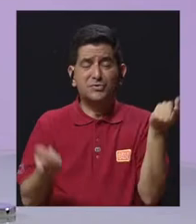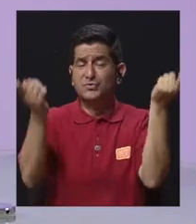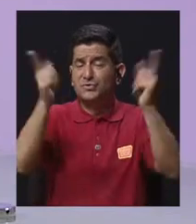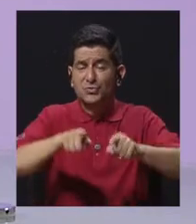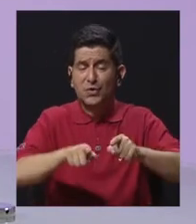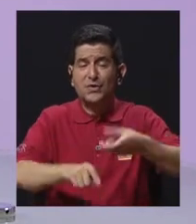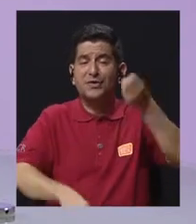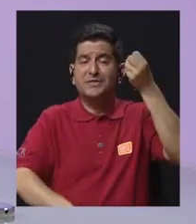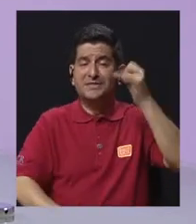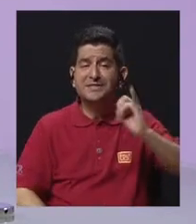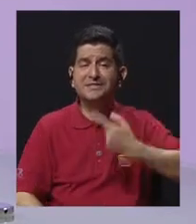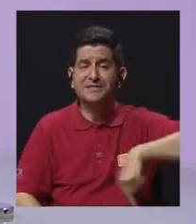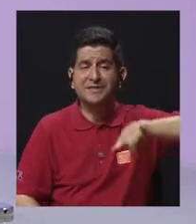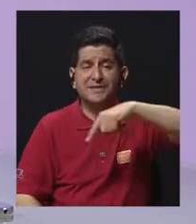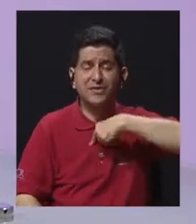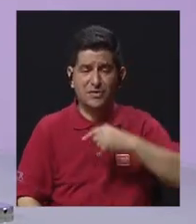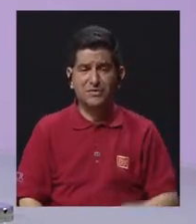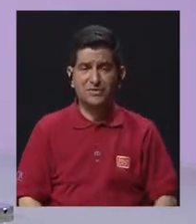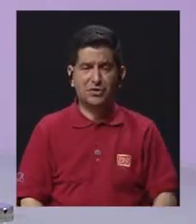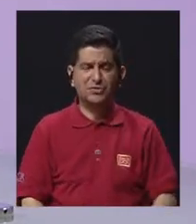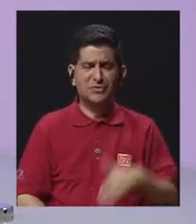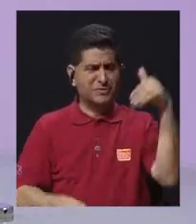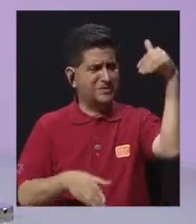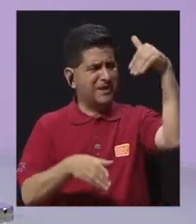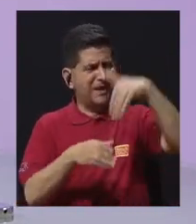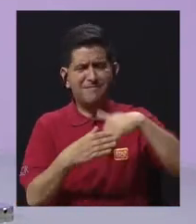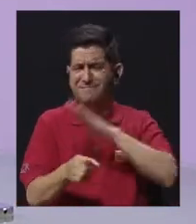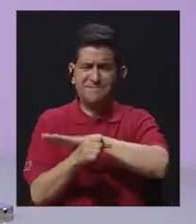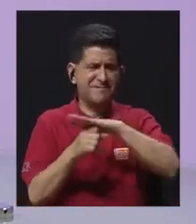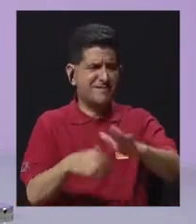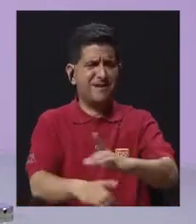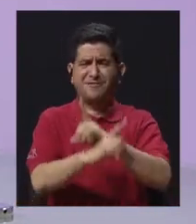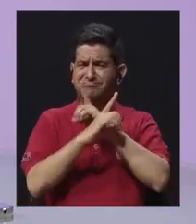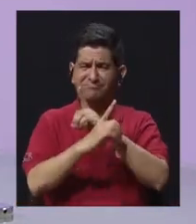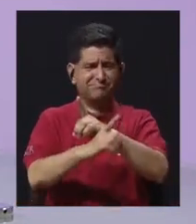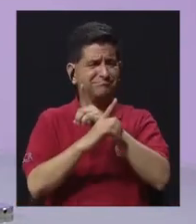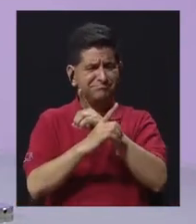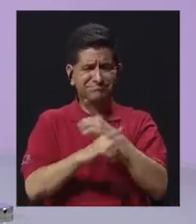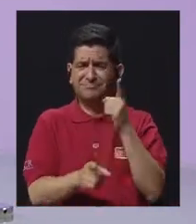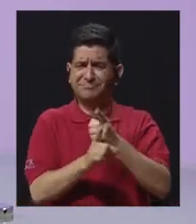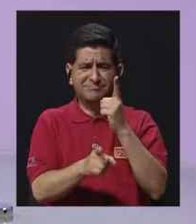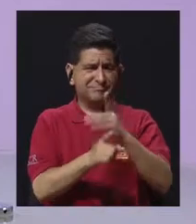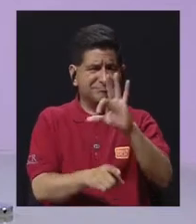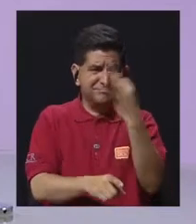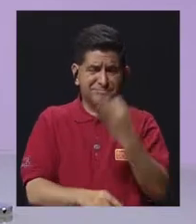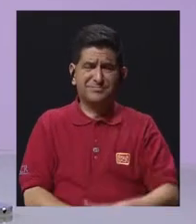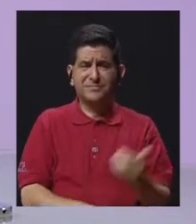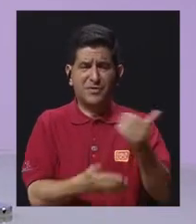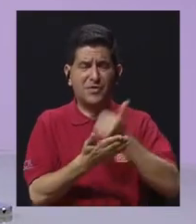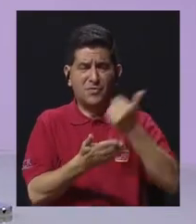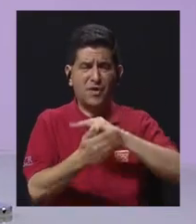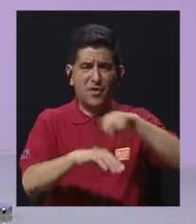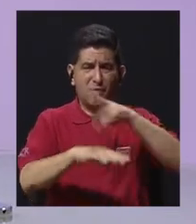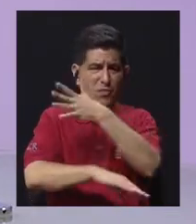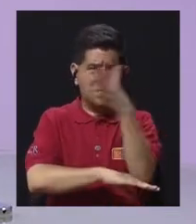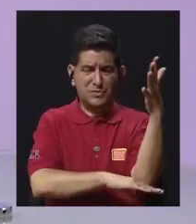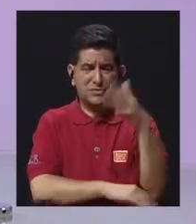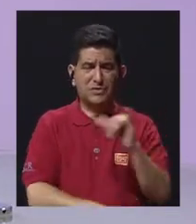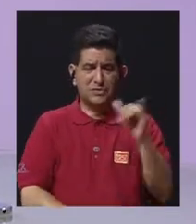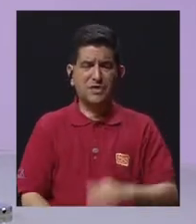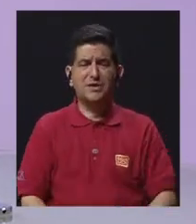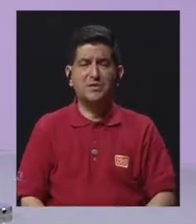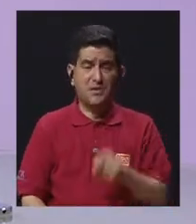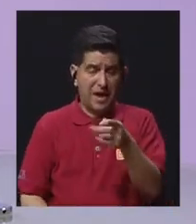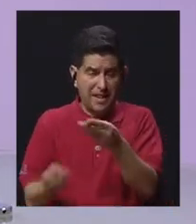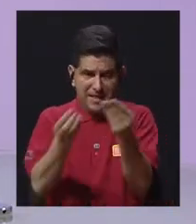si nos metemos en lleno a defender como debemos defender los recursos naturales y defender el bien